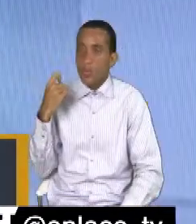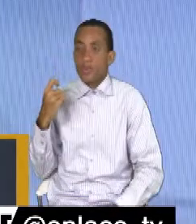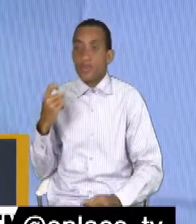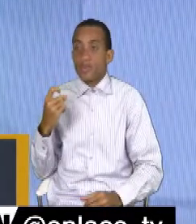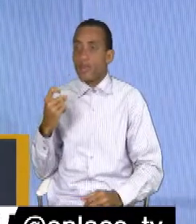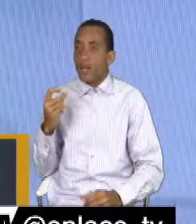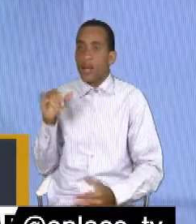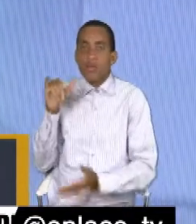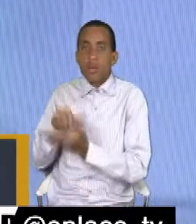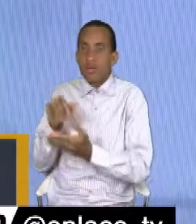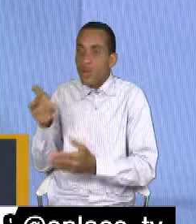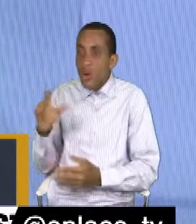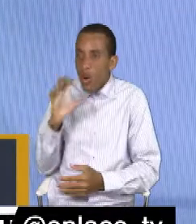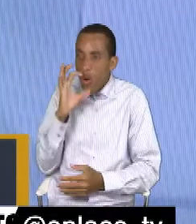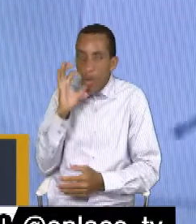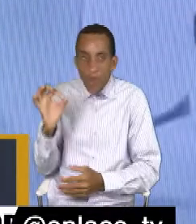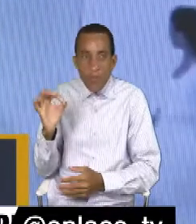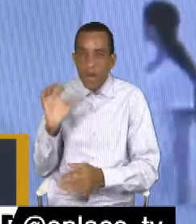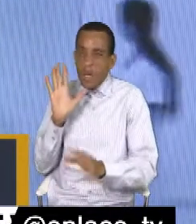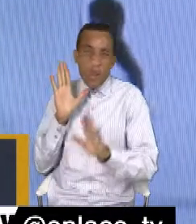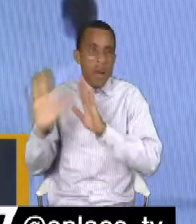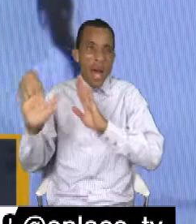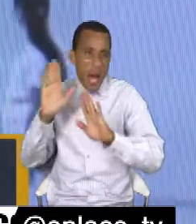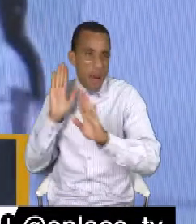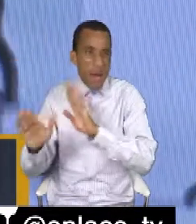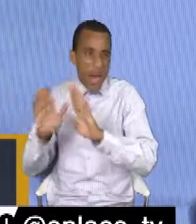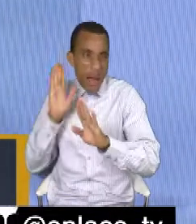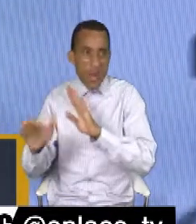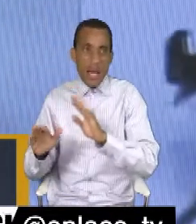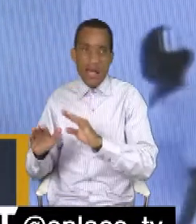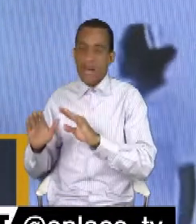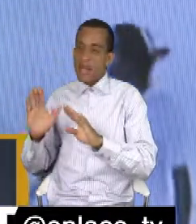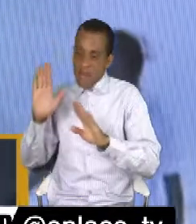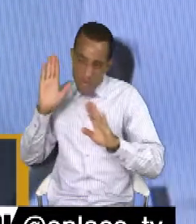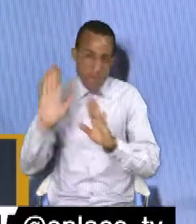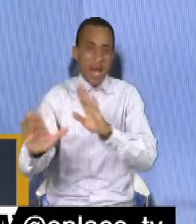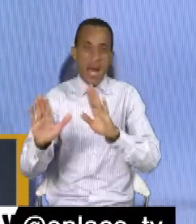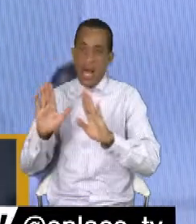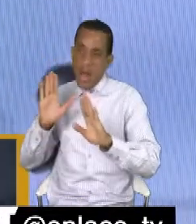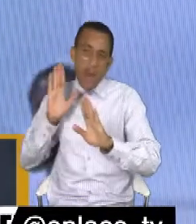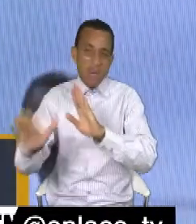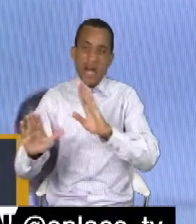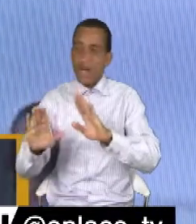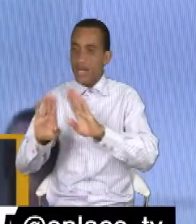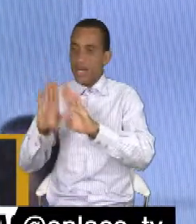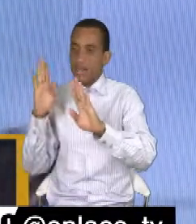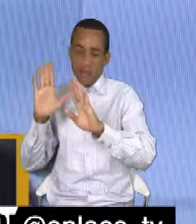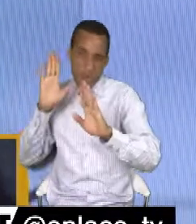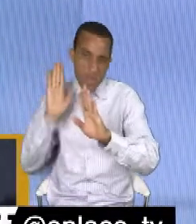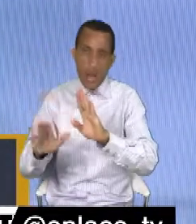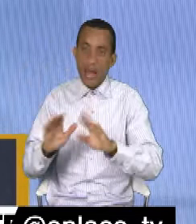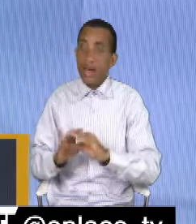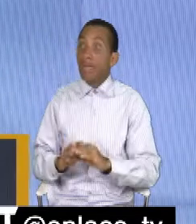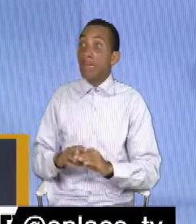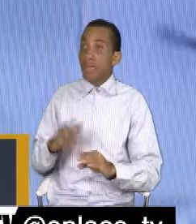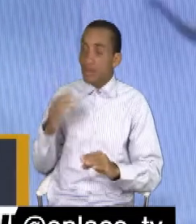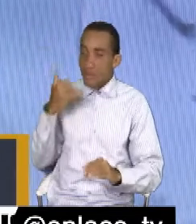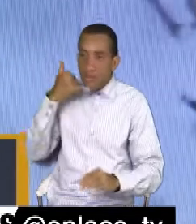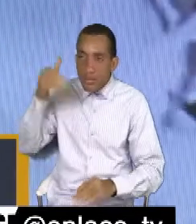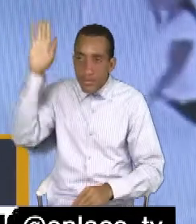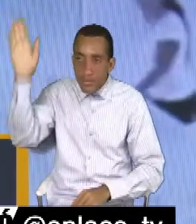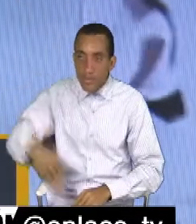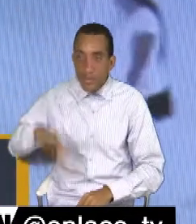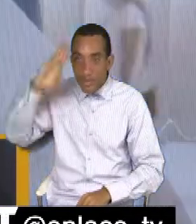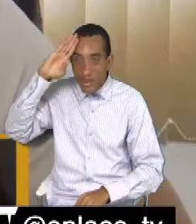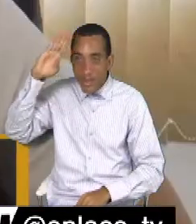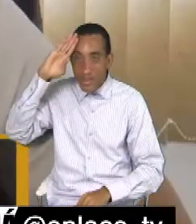y cogió a patada en la puerta para poderse salir del servicio, y al final llamamos a la policía y